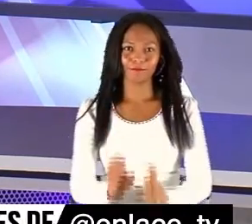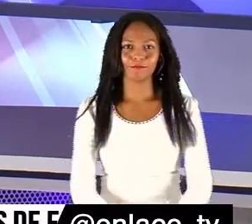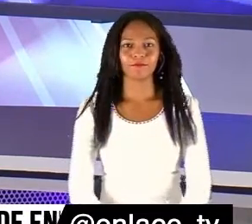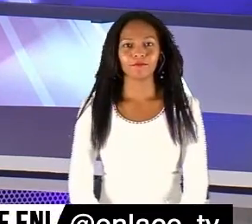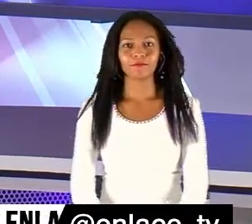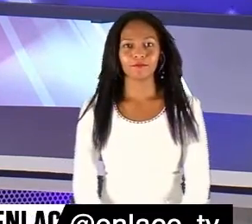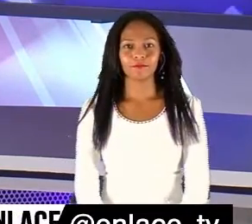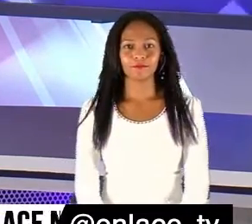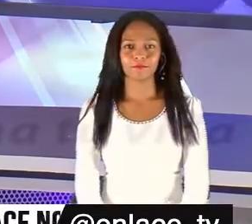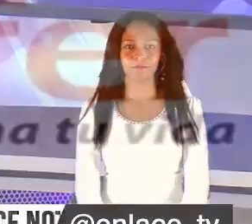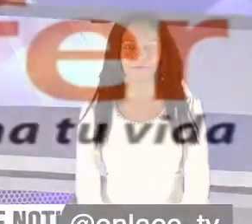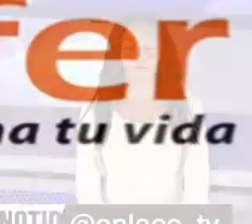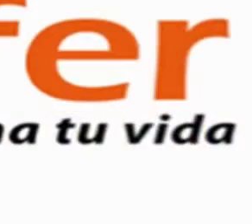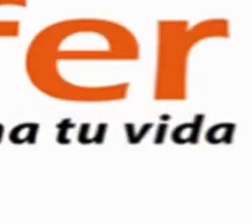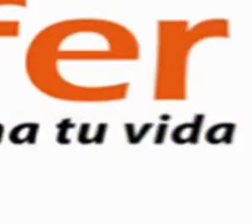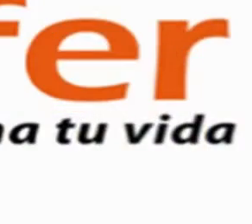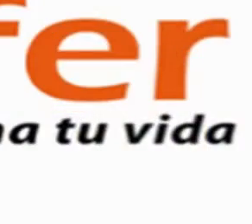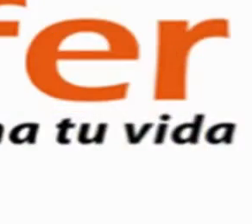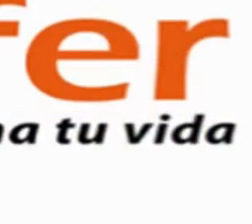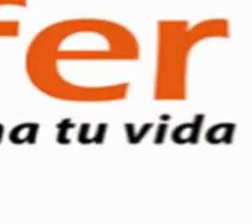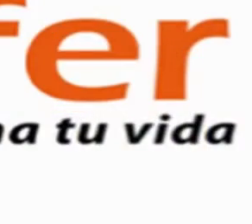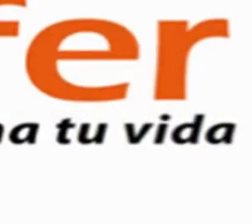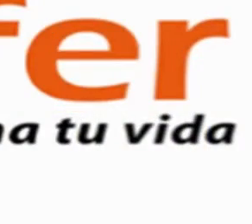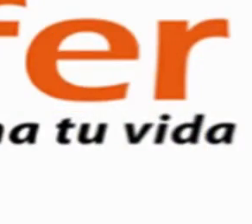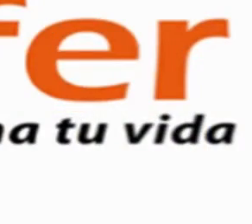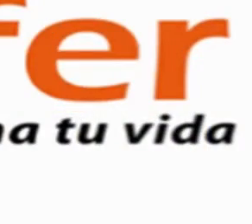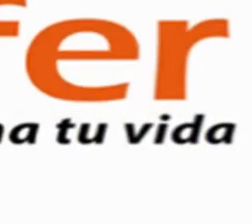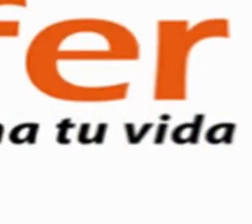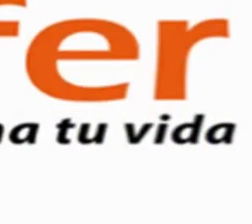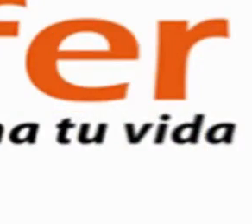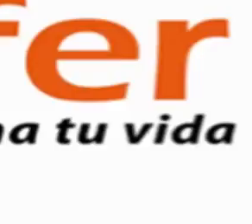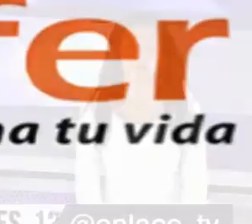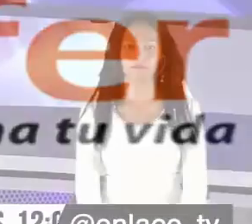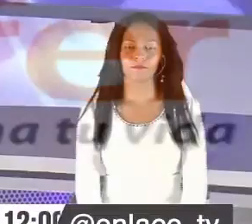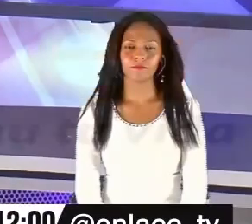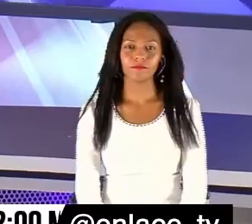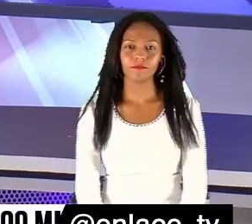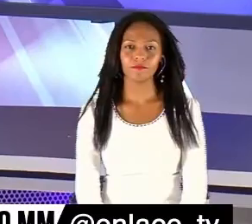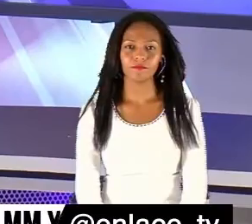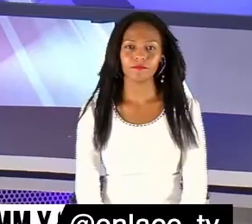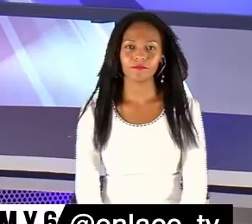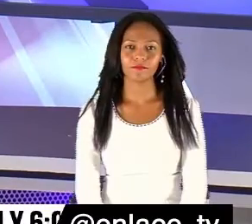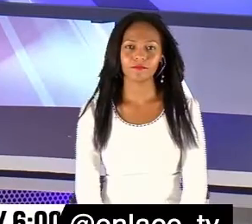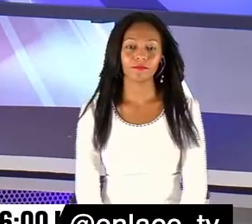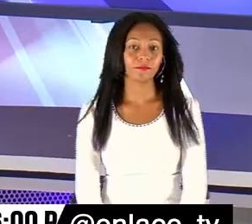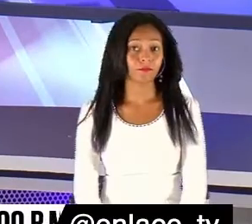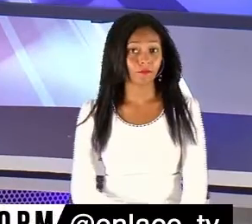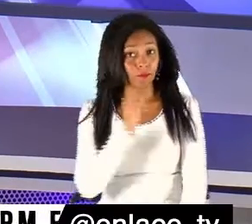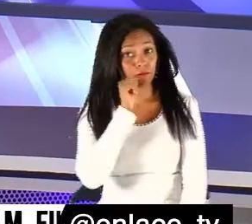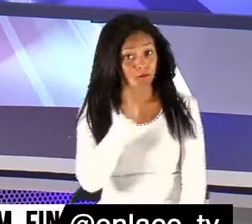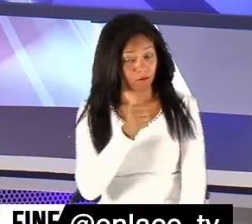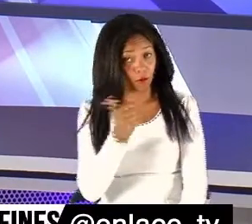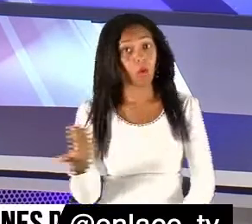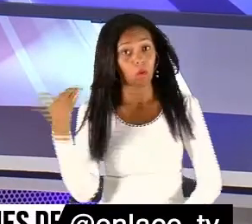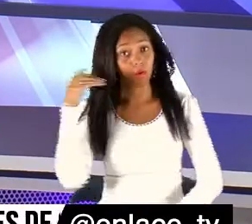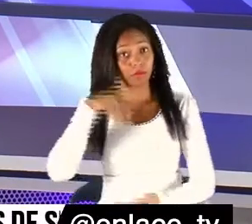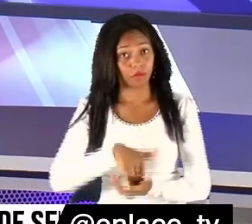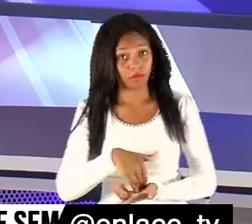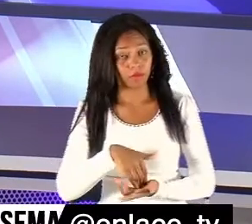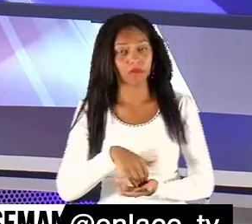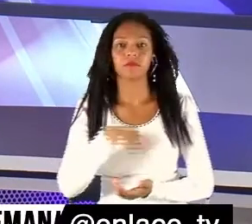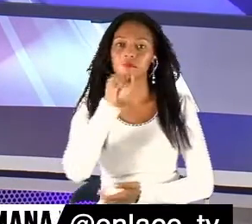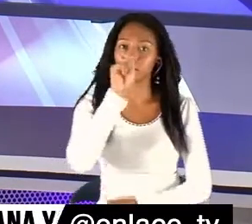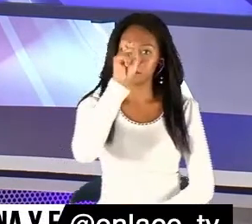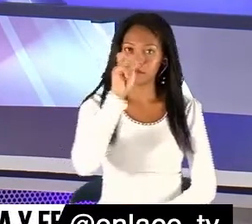Antes de despedirnos, recuerde materiales eléctricos, Electrofer, ilumina tu vida. Mañana nuevamente los